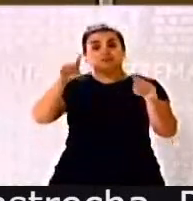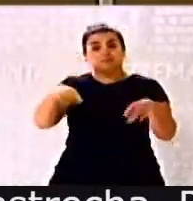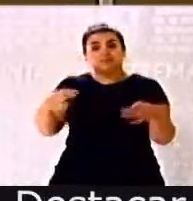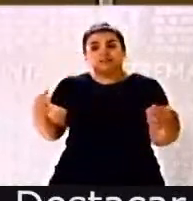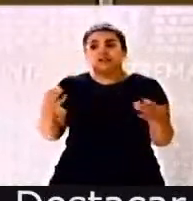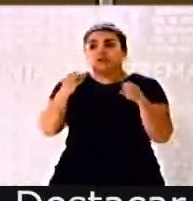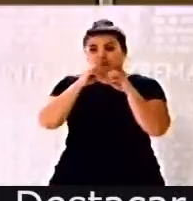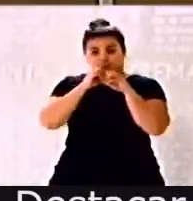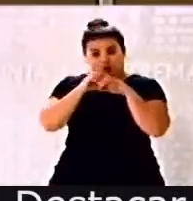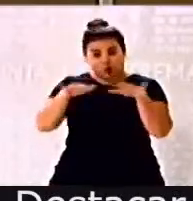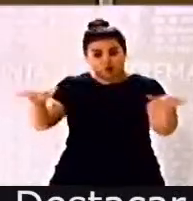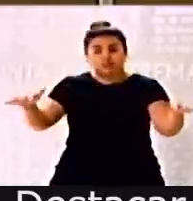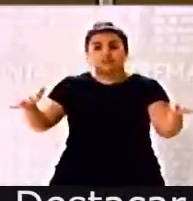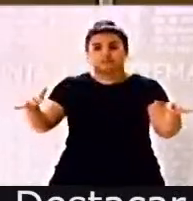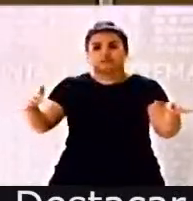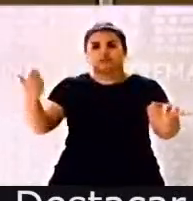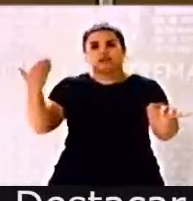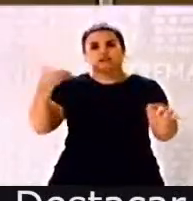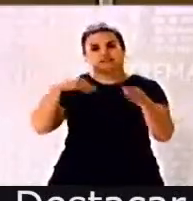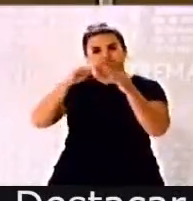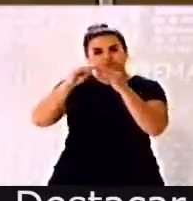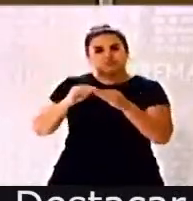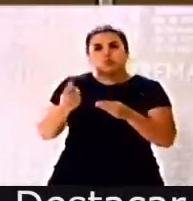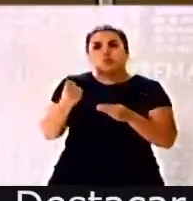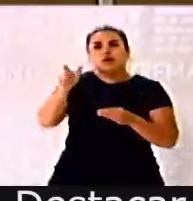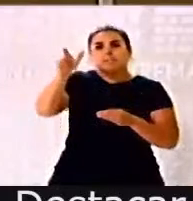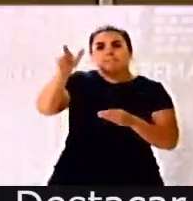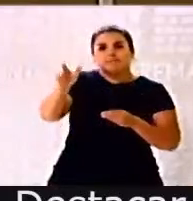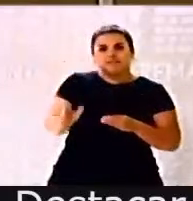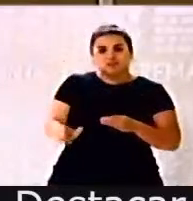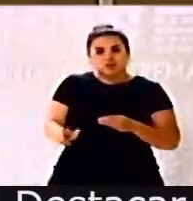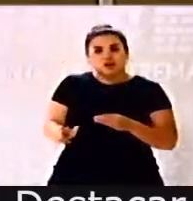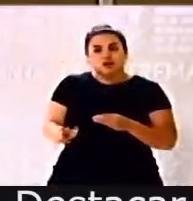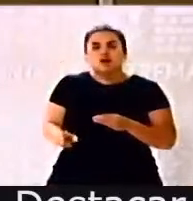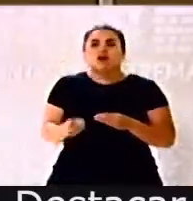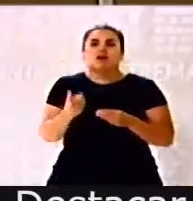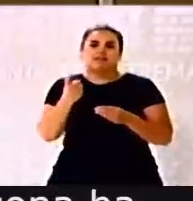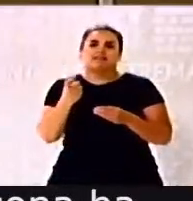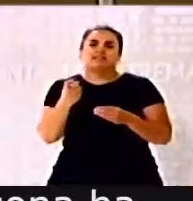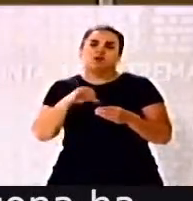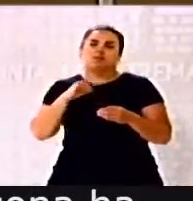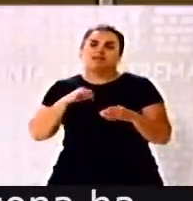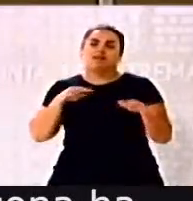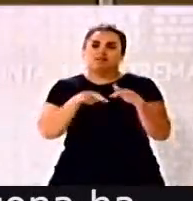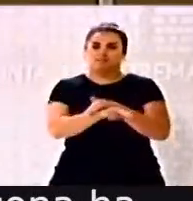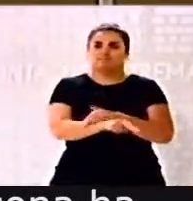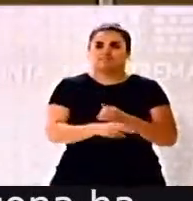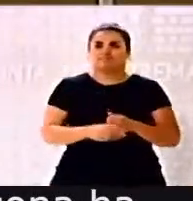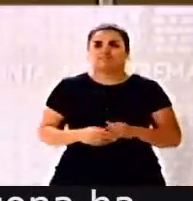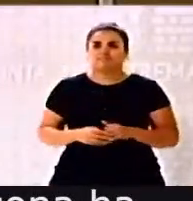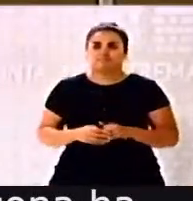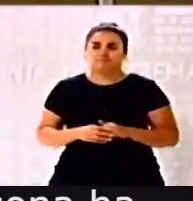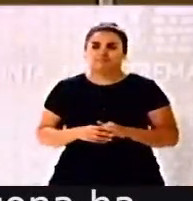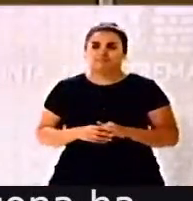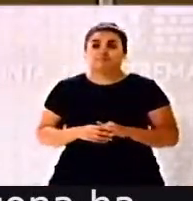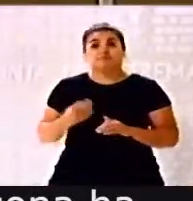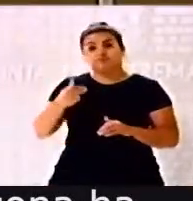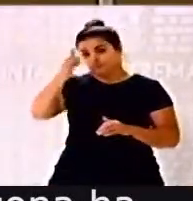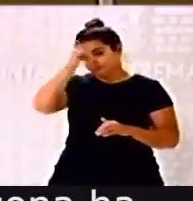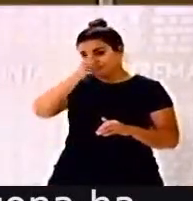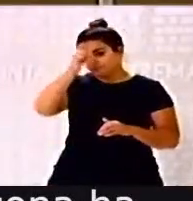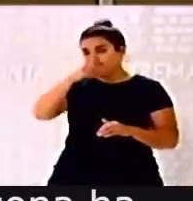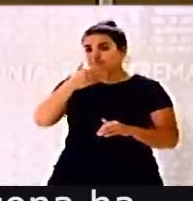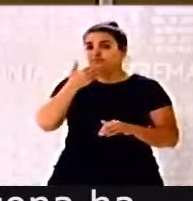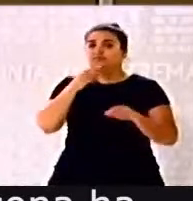este brote, a lo largo de su abordaje, una persona ha necesitado ser hospitalizada. Es un varón